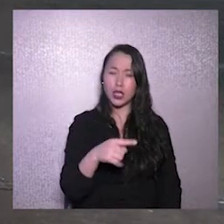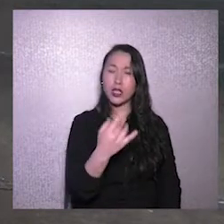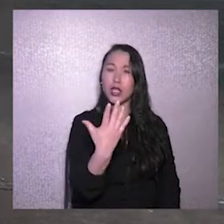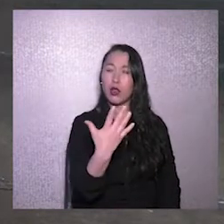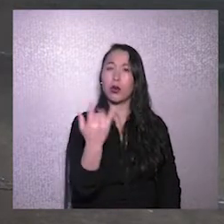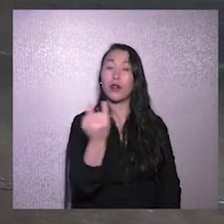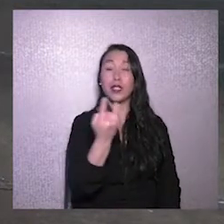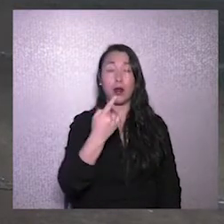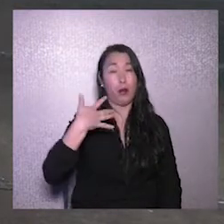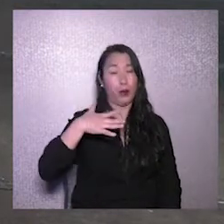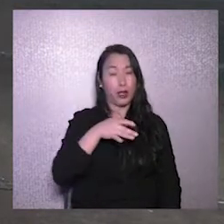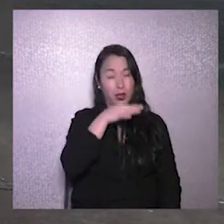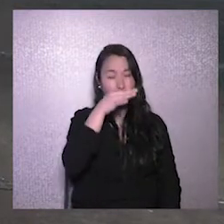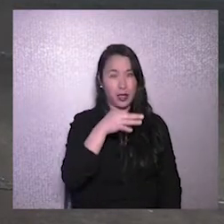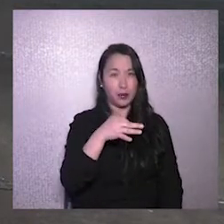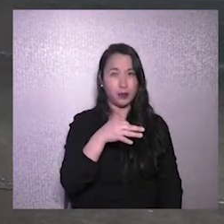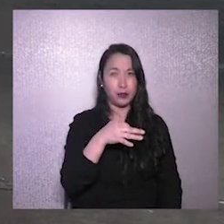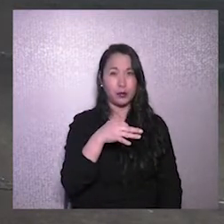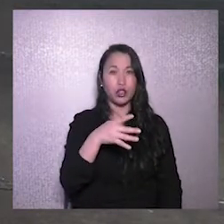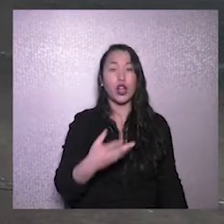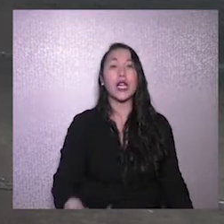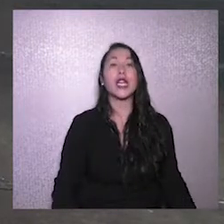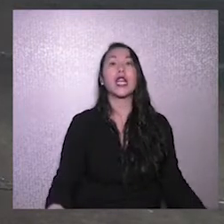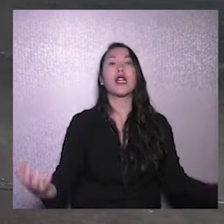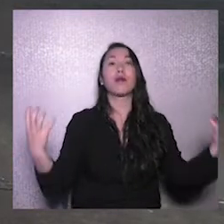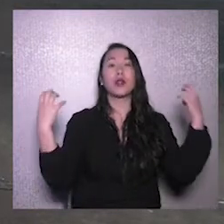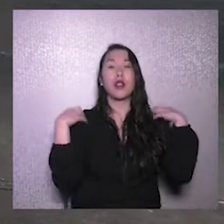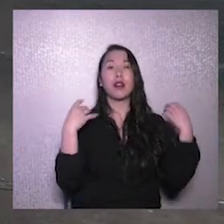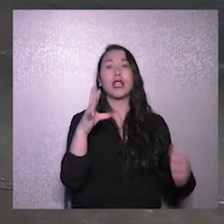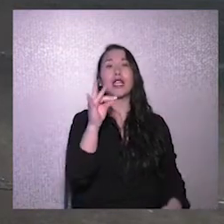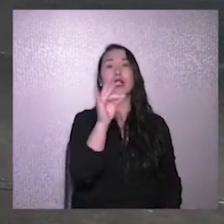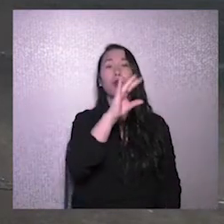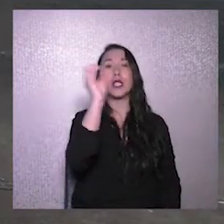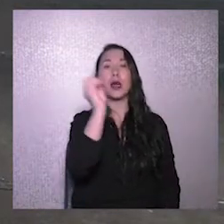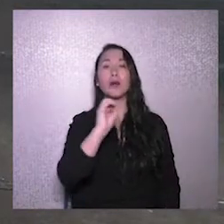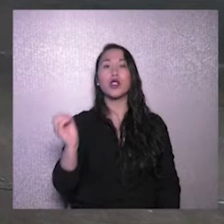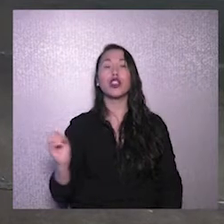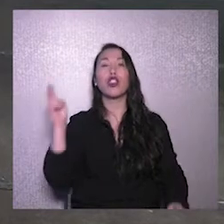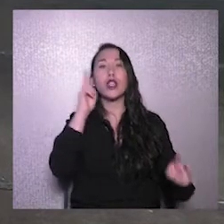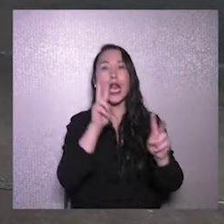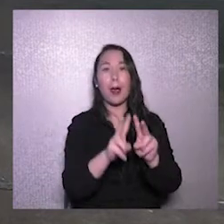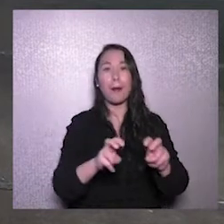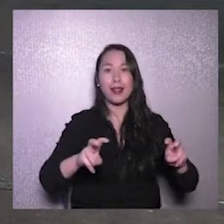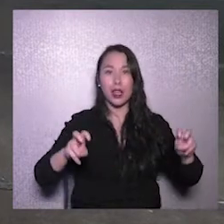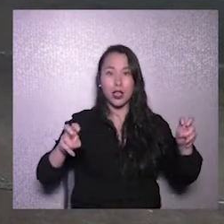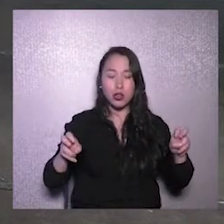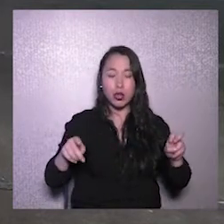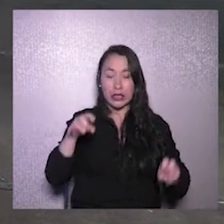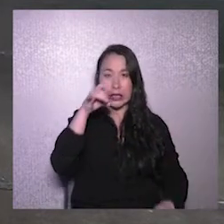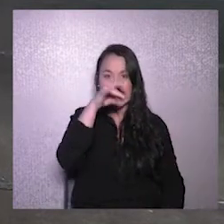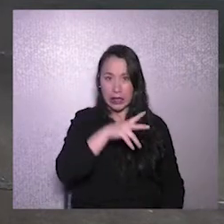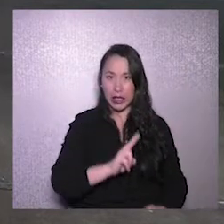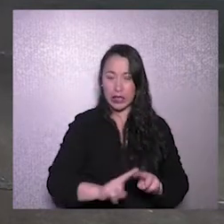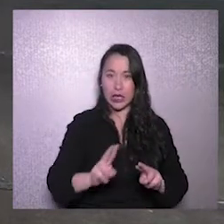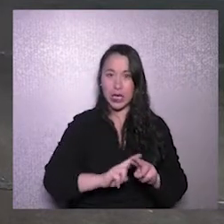universidades son responsables del 50% de la investigación que se hace en Chile en ciencia y